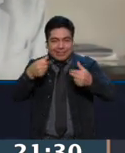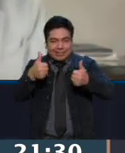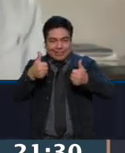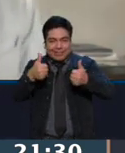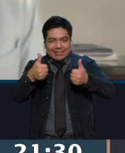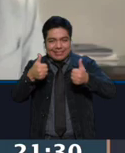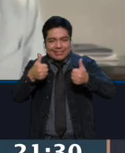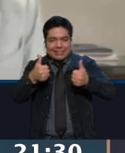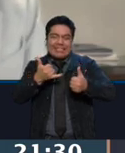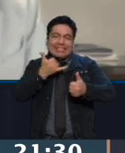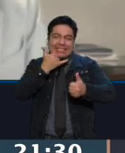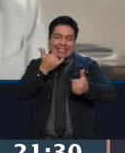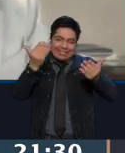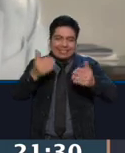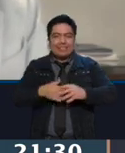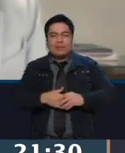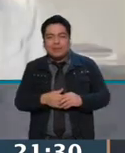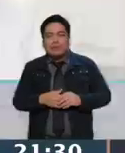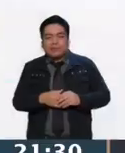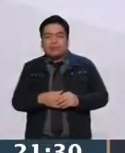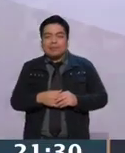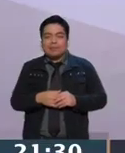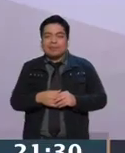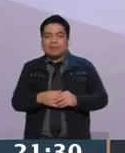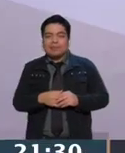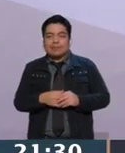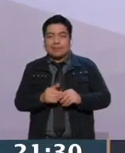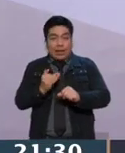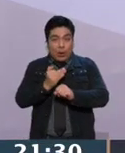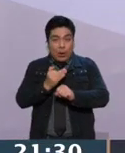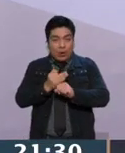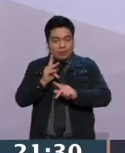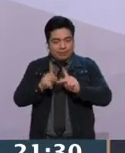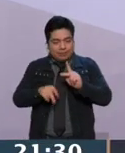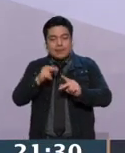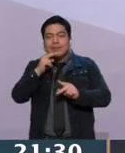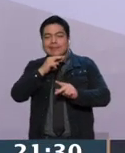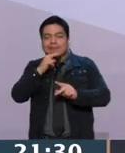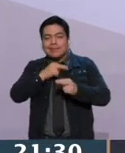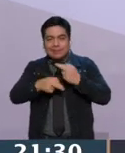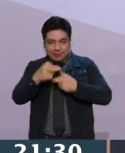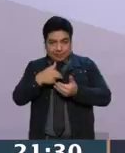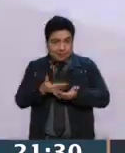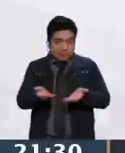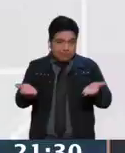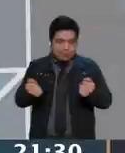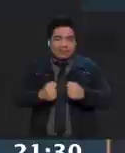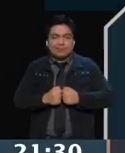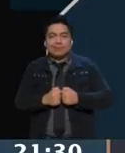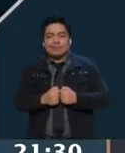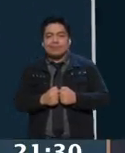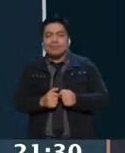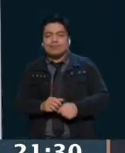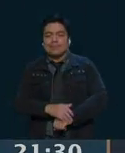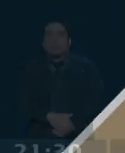Una disculpa, hasta luego. Hasta luego. Vamos a una pausa y ya volvemos.